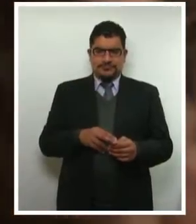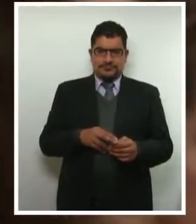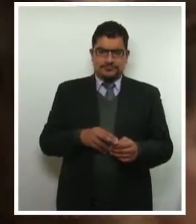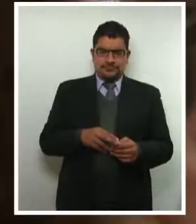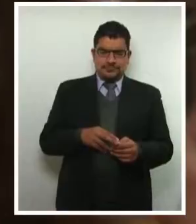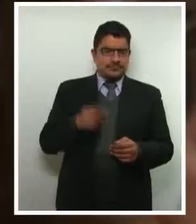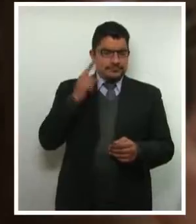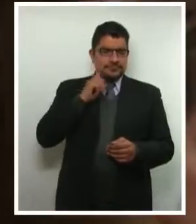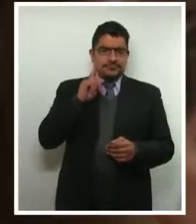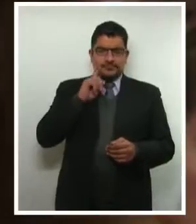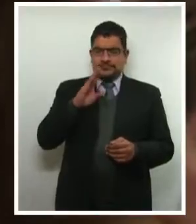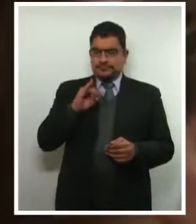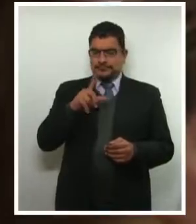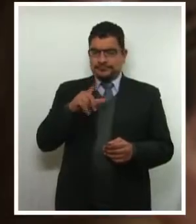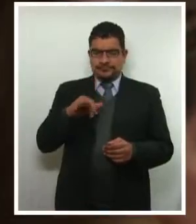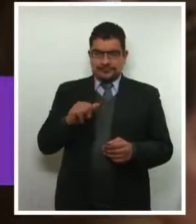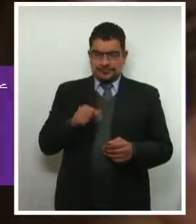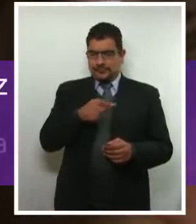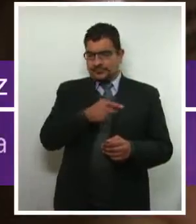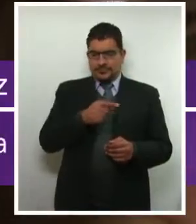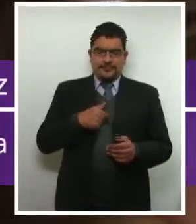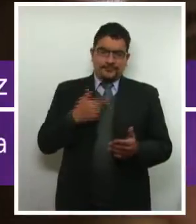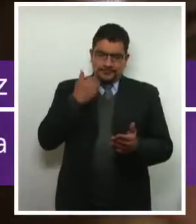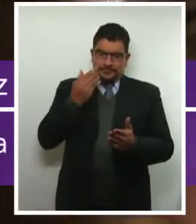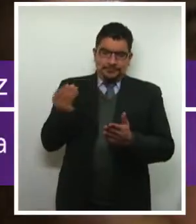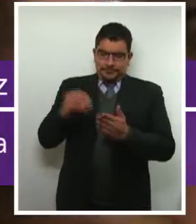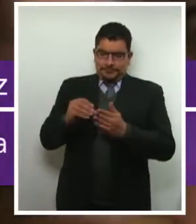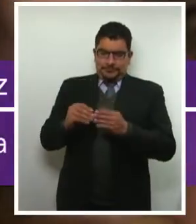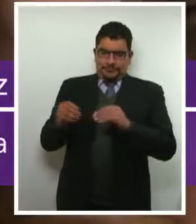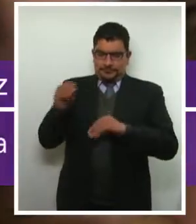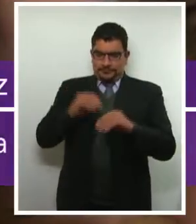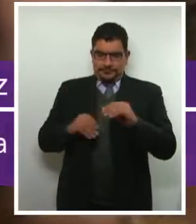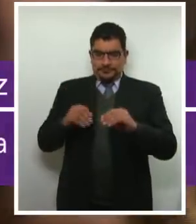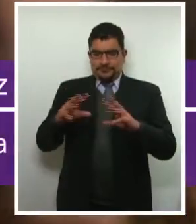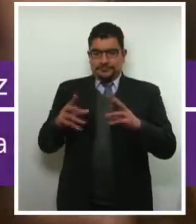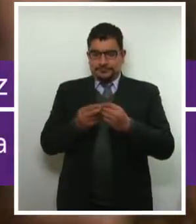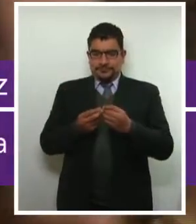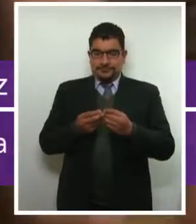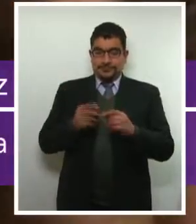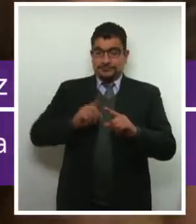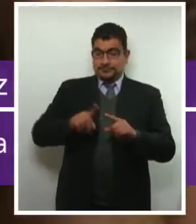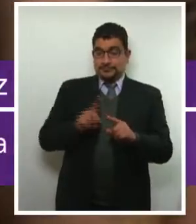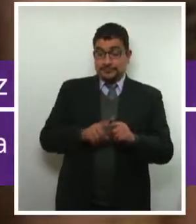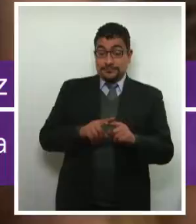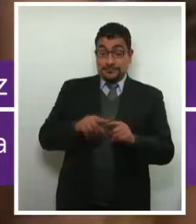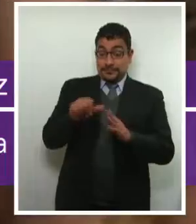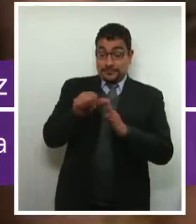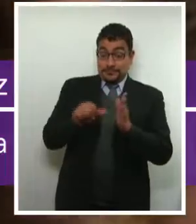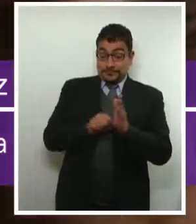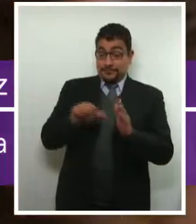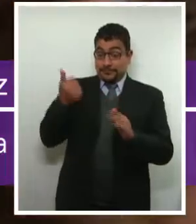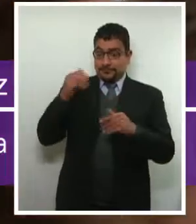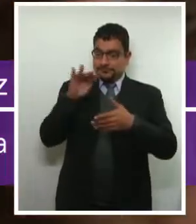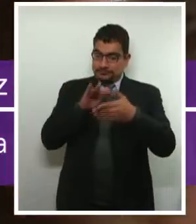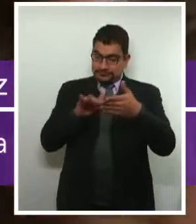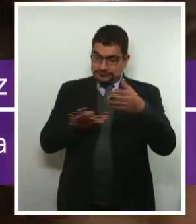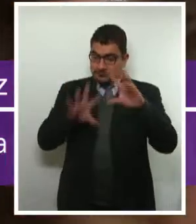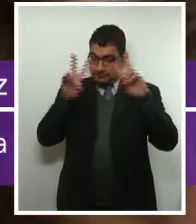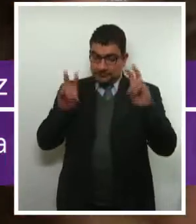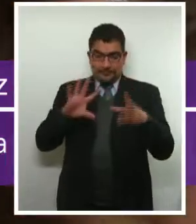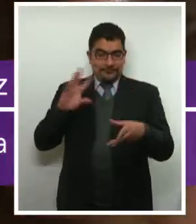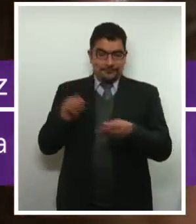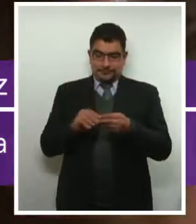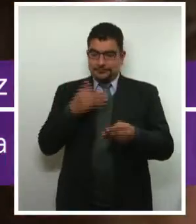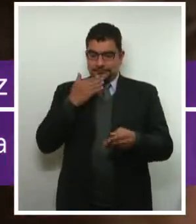doña Cecilia, que sugiere que se agote el tema del artículo 11. Y